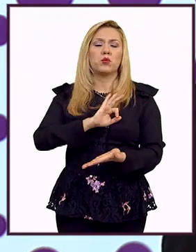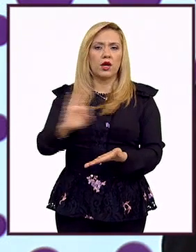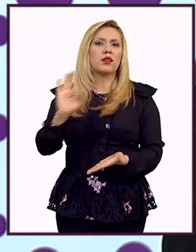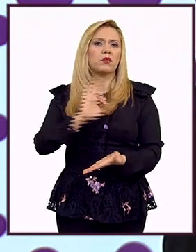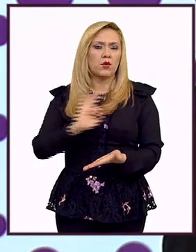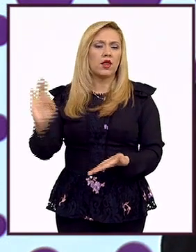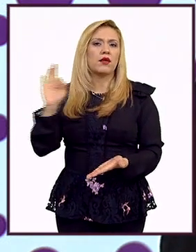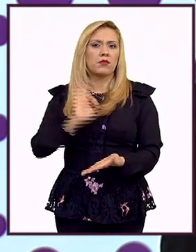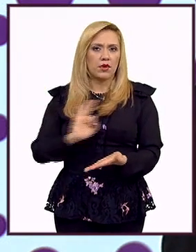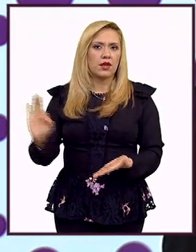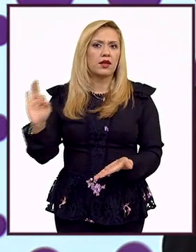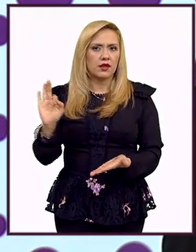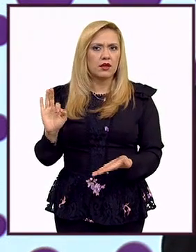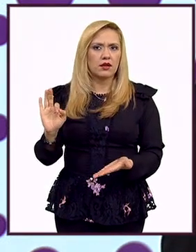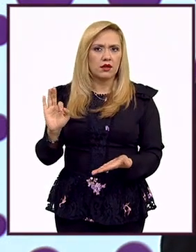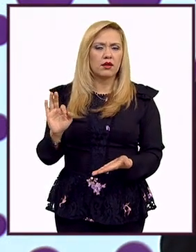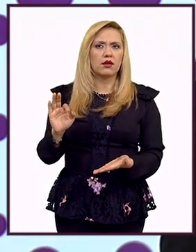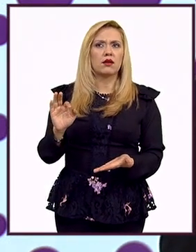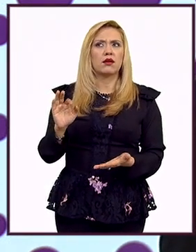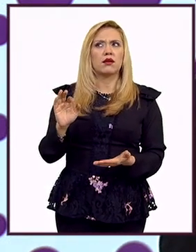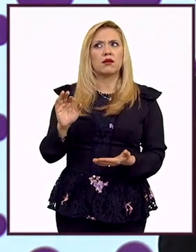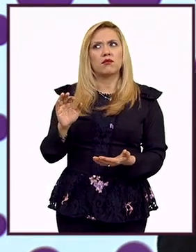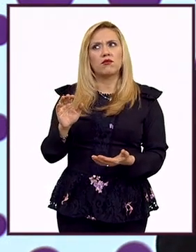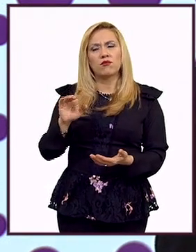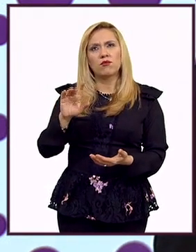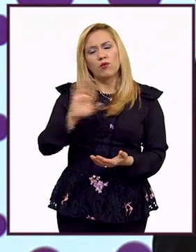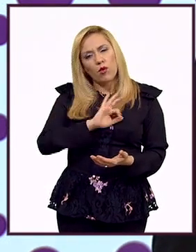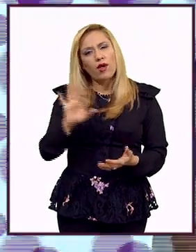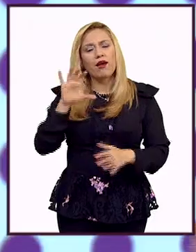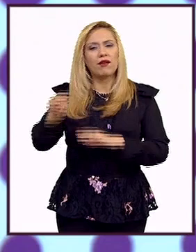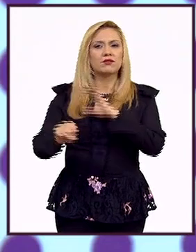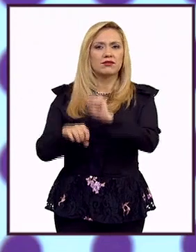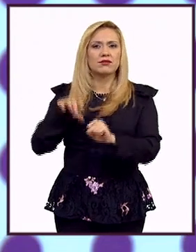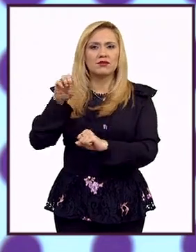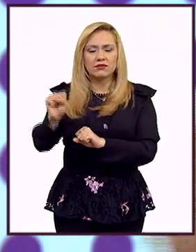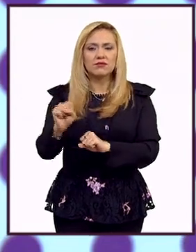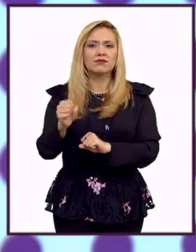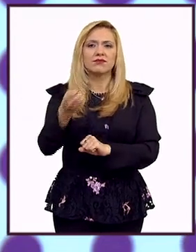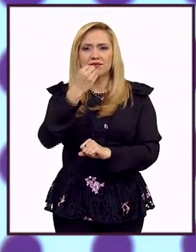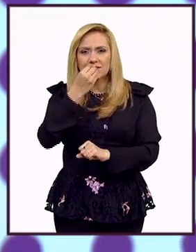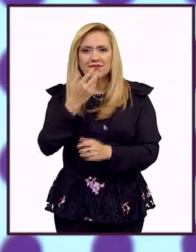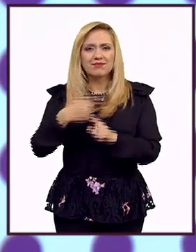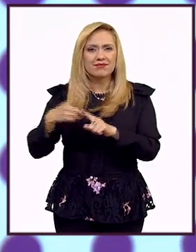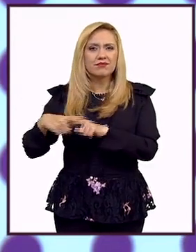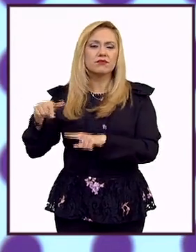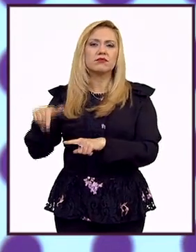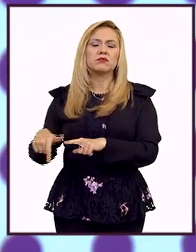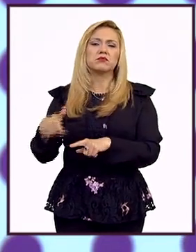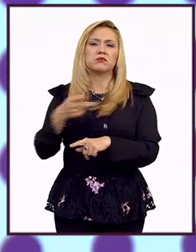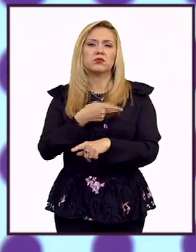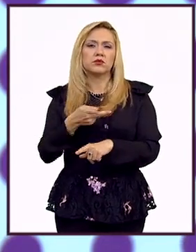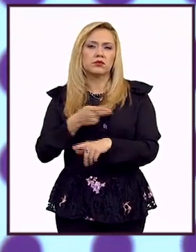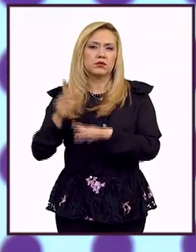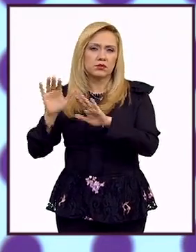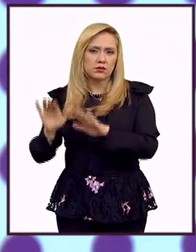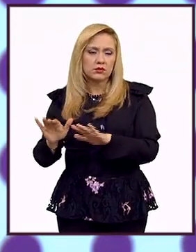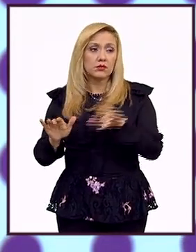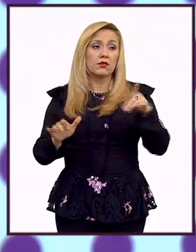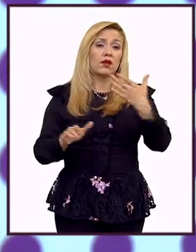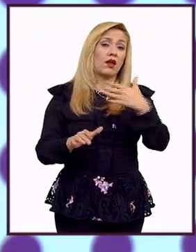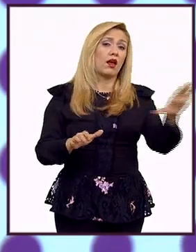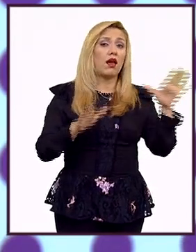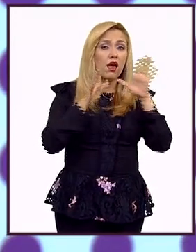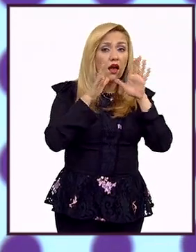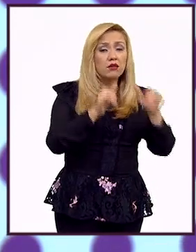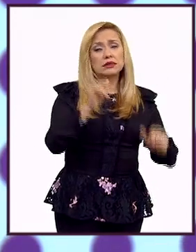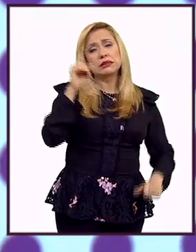sin que se haya logrado superar la pobreza, los índices de pobreza siguen siendo mucho menores a los que tiene la población campesina. Entonces, por eso es que a nivel,